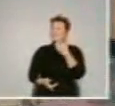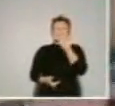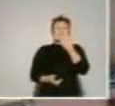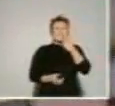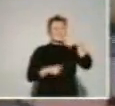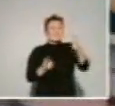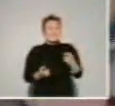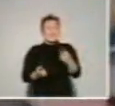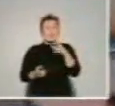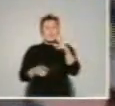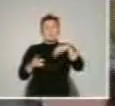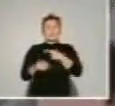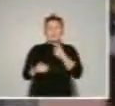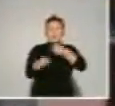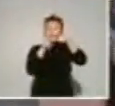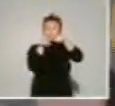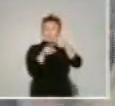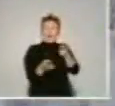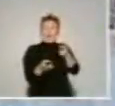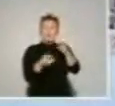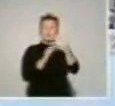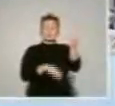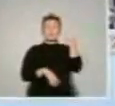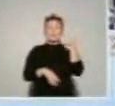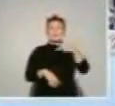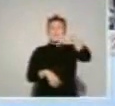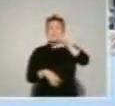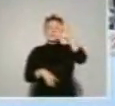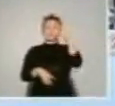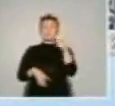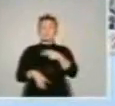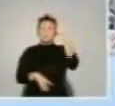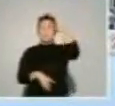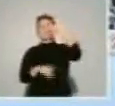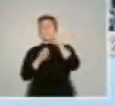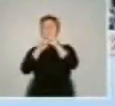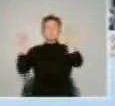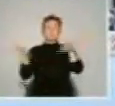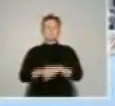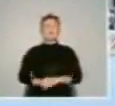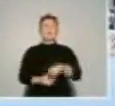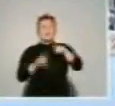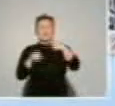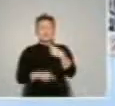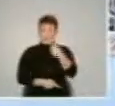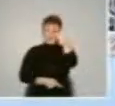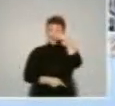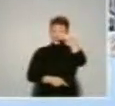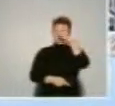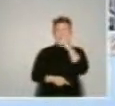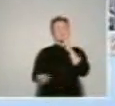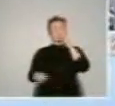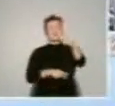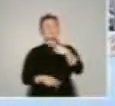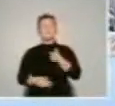Si el Tigre falla el disparo que al jodido Nelson un brazo voló, esa me la sé, te la contesto, que